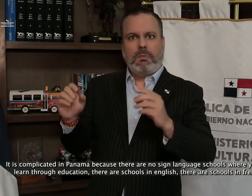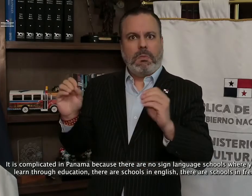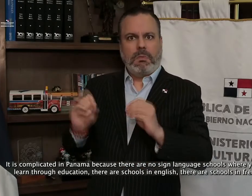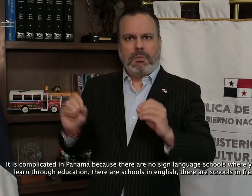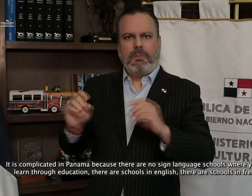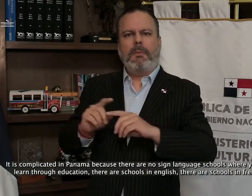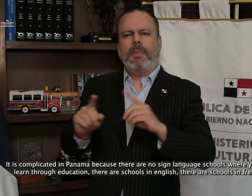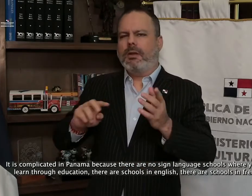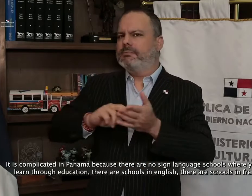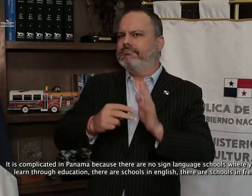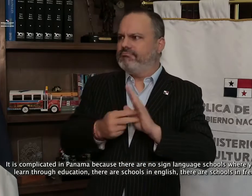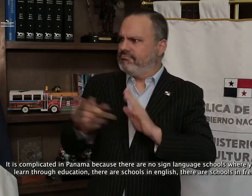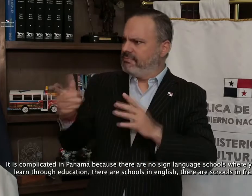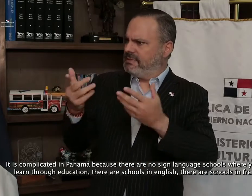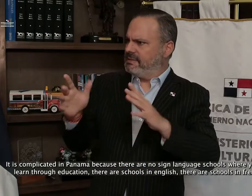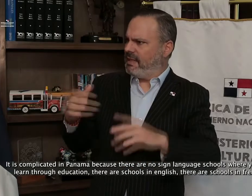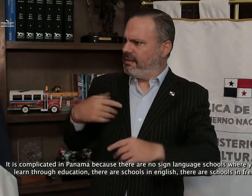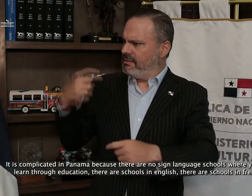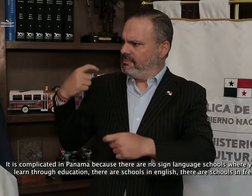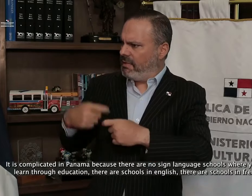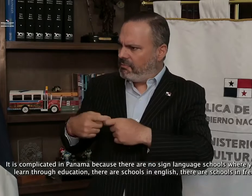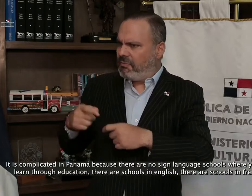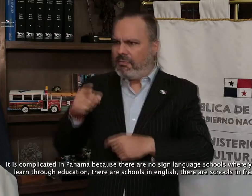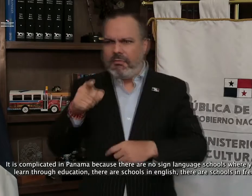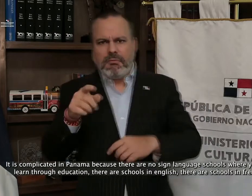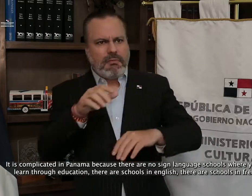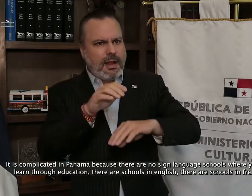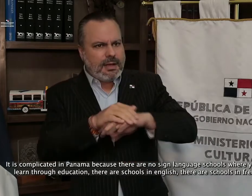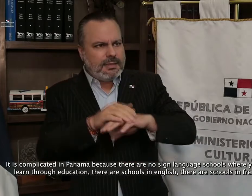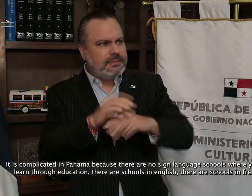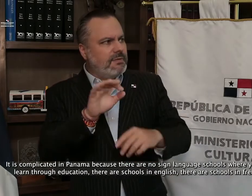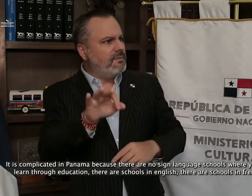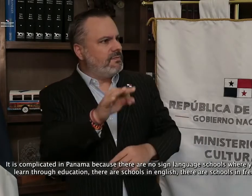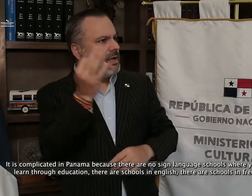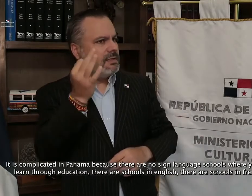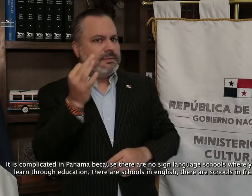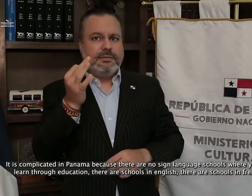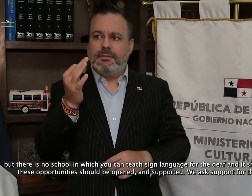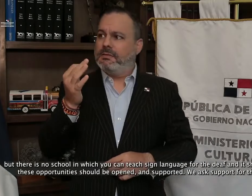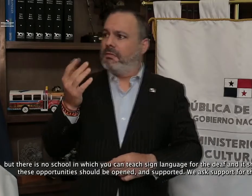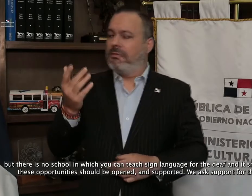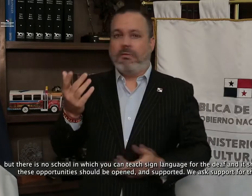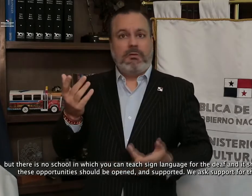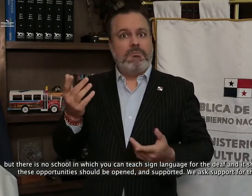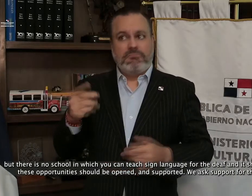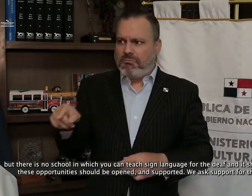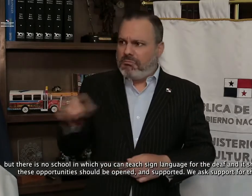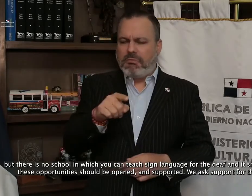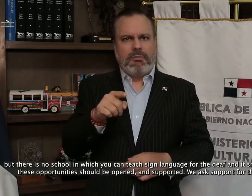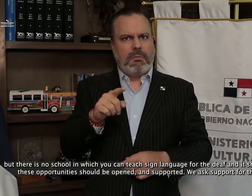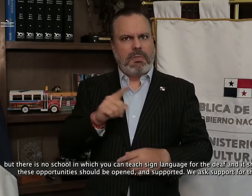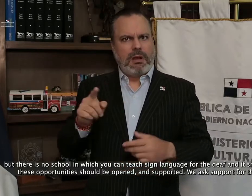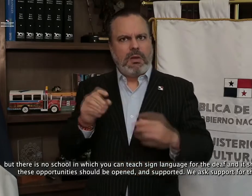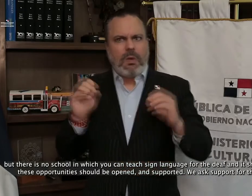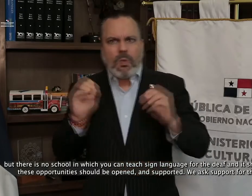su riqueza y cómo permite la comunicación e interacción. En Panamá es complicado,